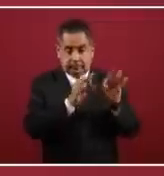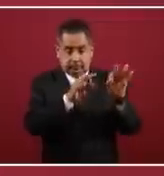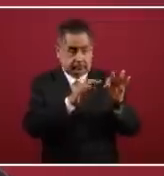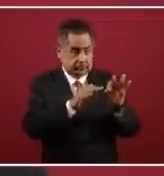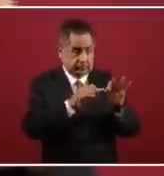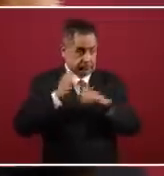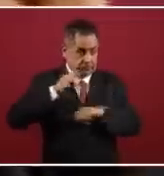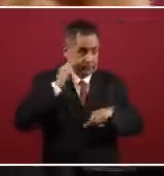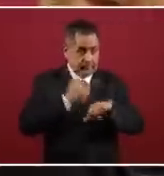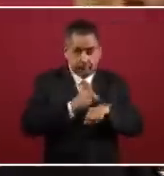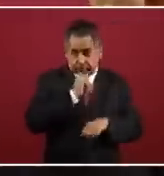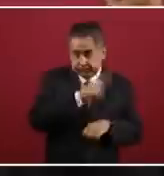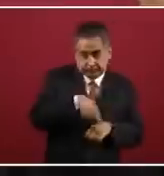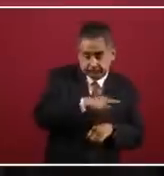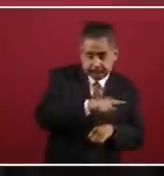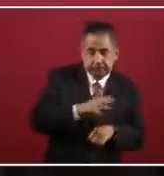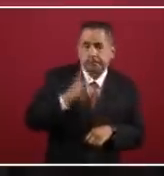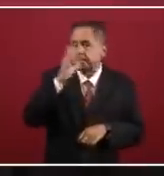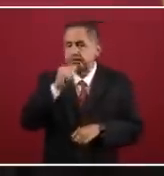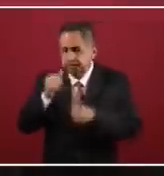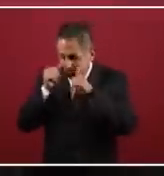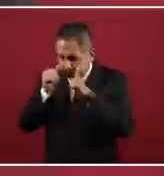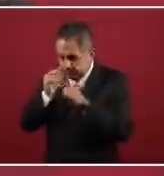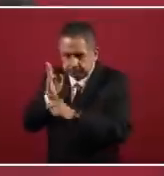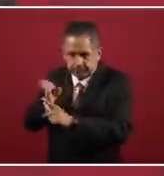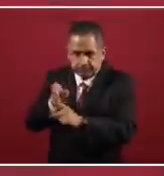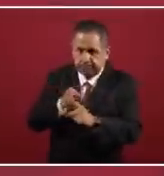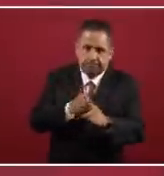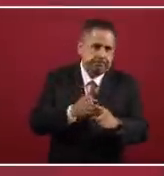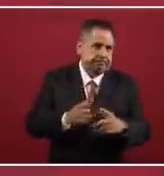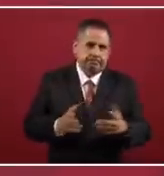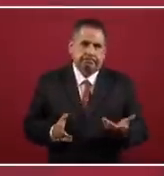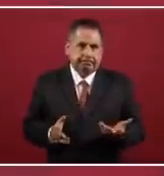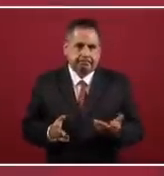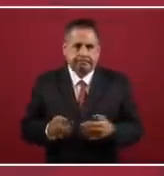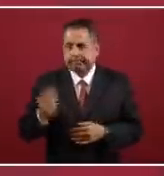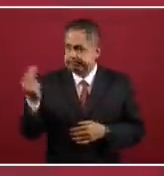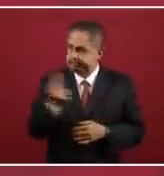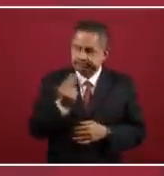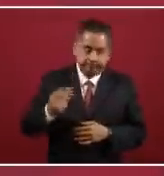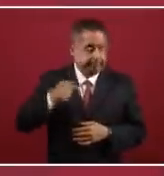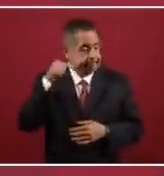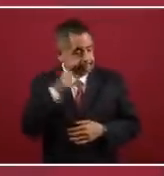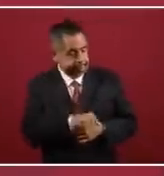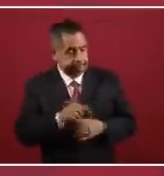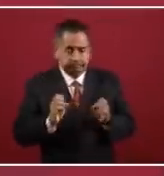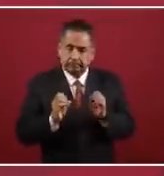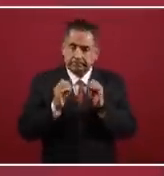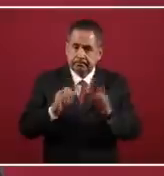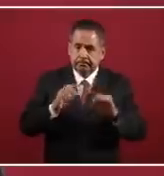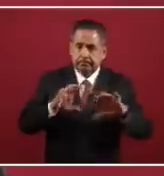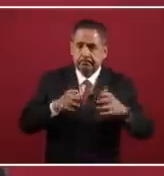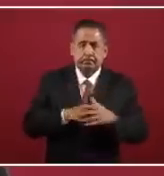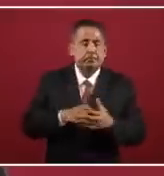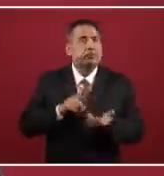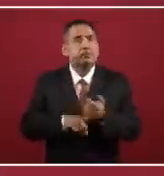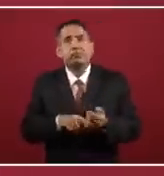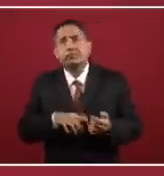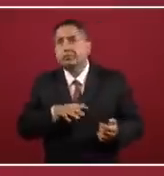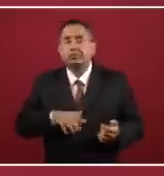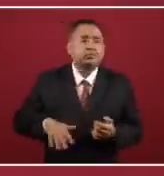de manera directa a cada comunidad, porque son más de